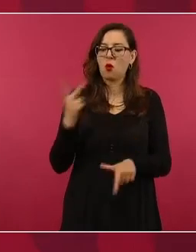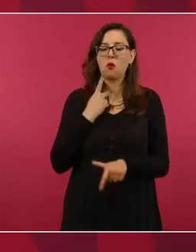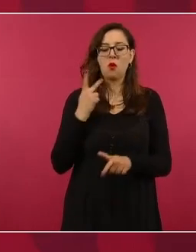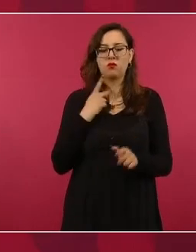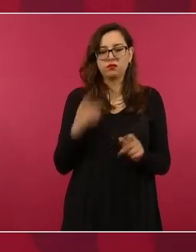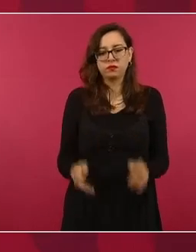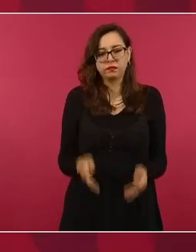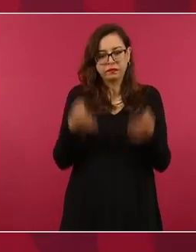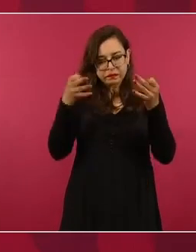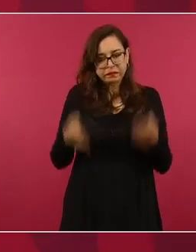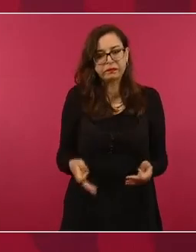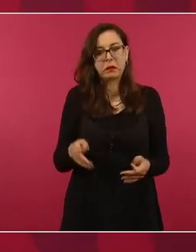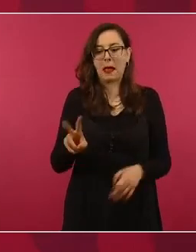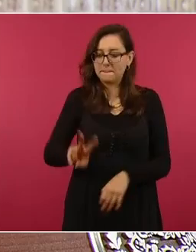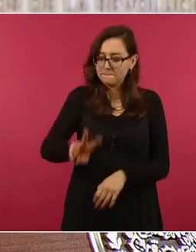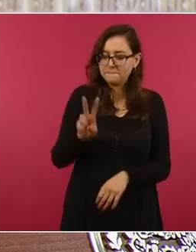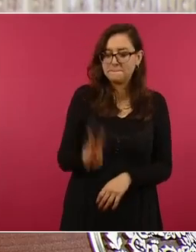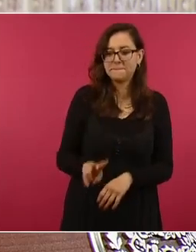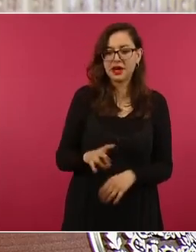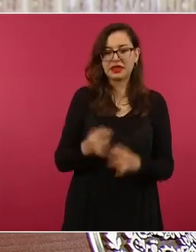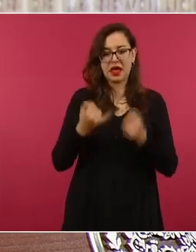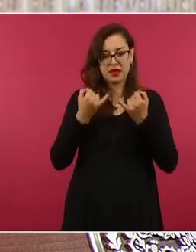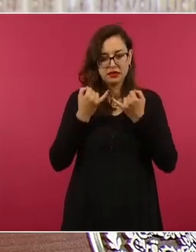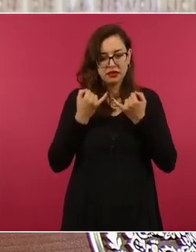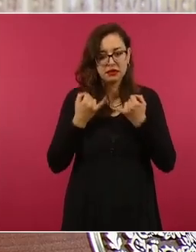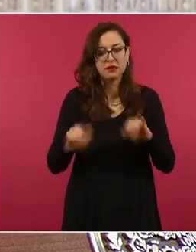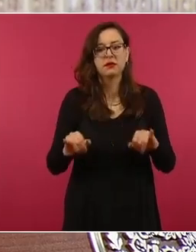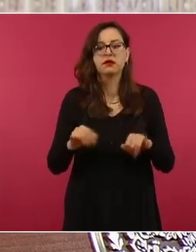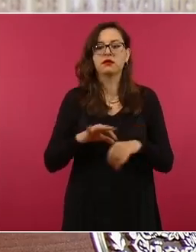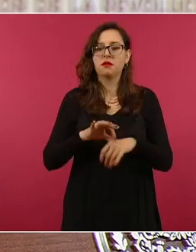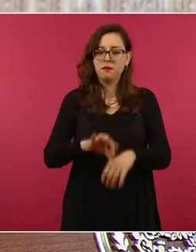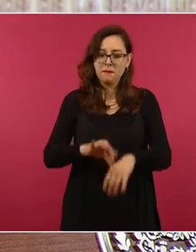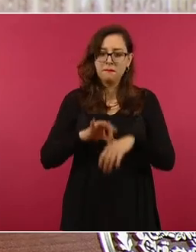partidos verdaderamente independientes,